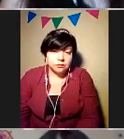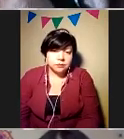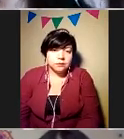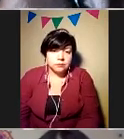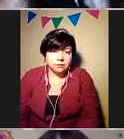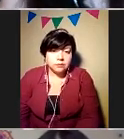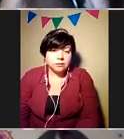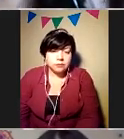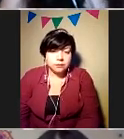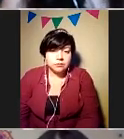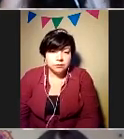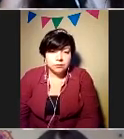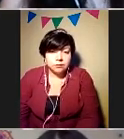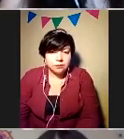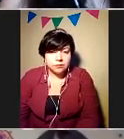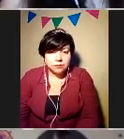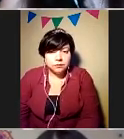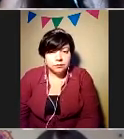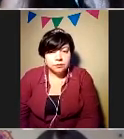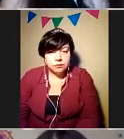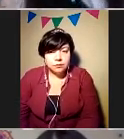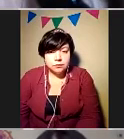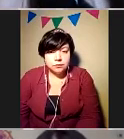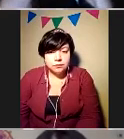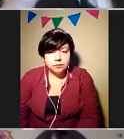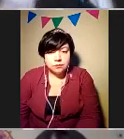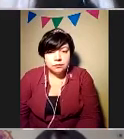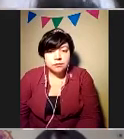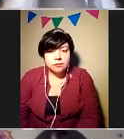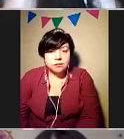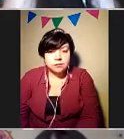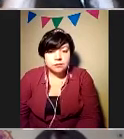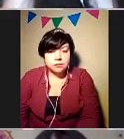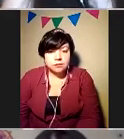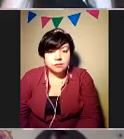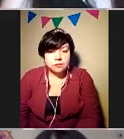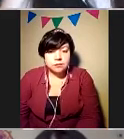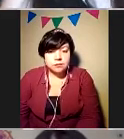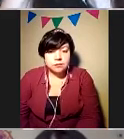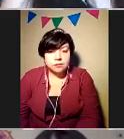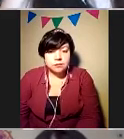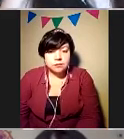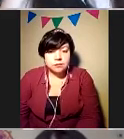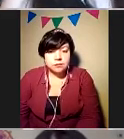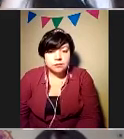como gracias al tejido social que conformamos, más que a la imposición y siempre estar desde arriba criticando hacia abajo.